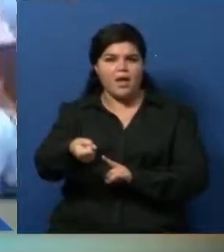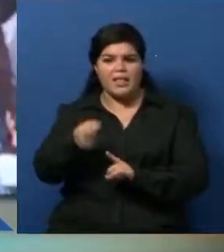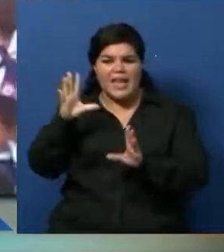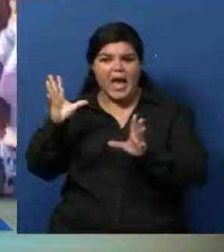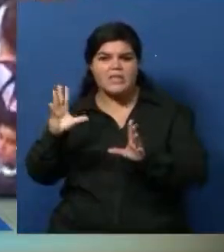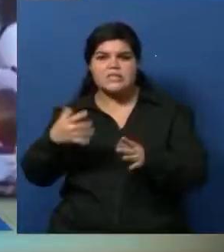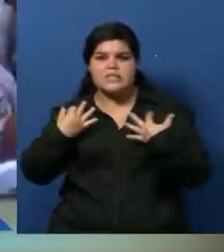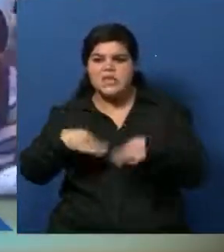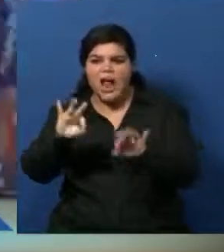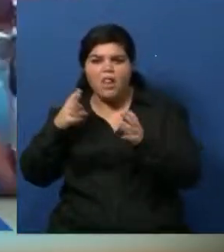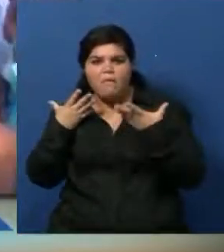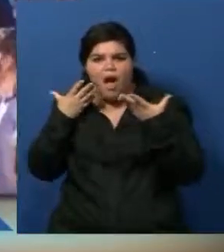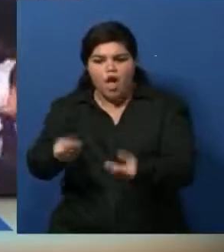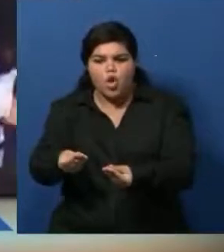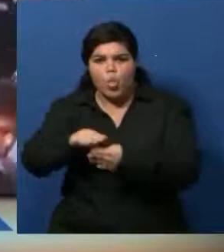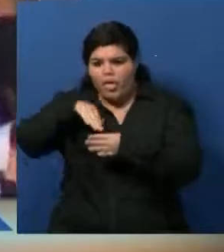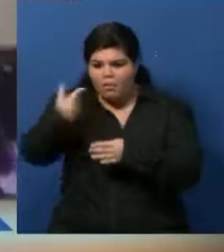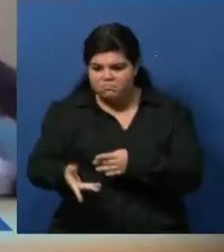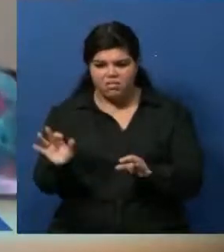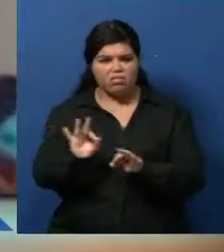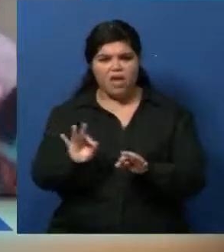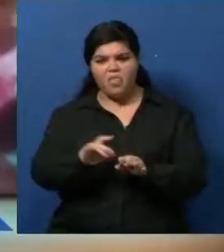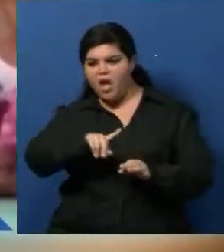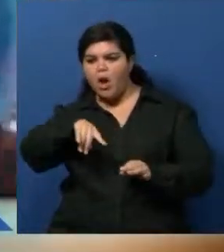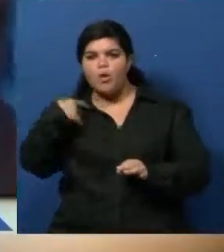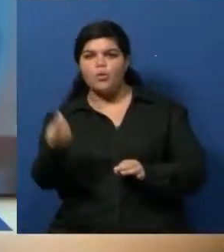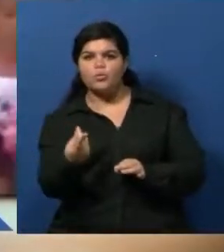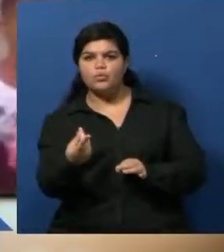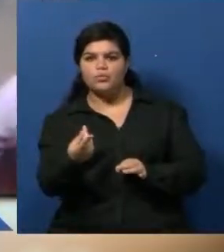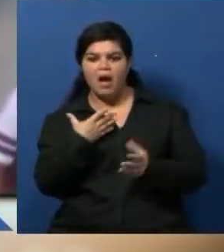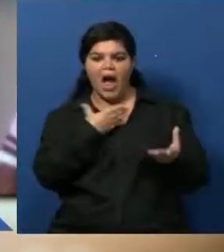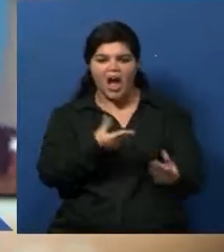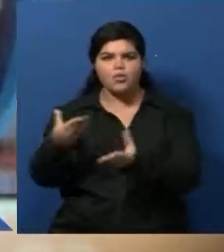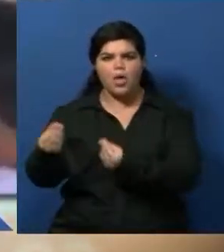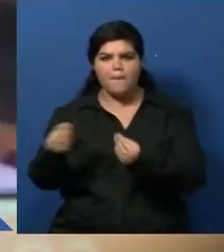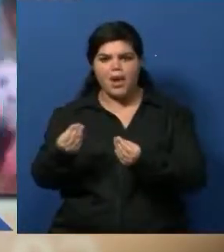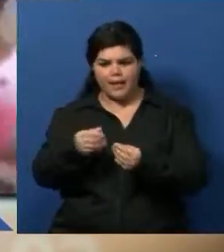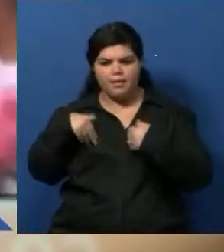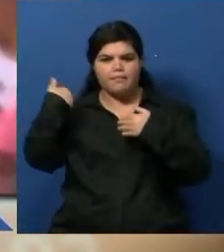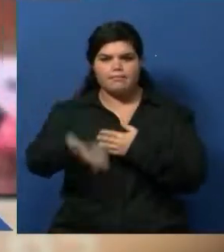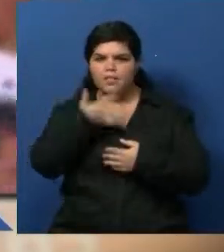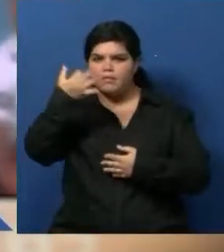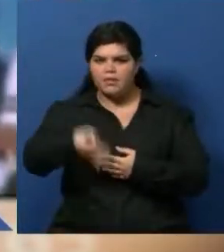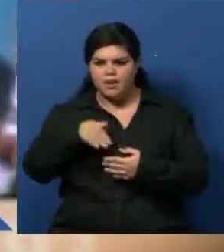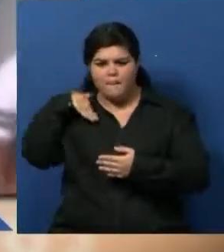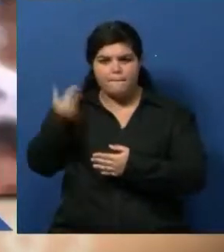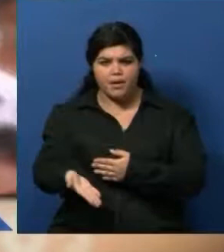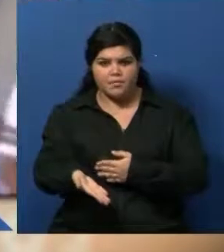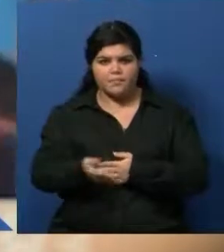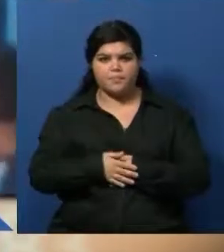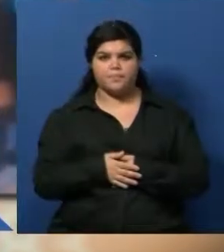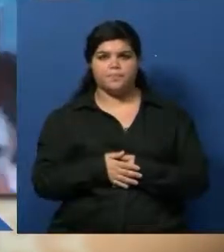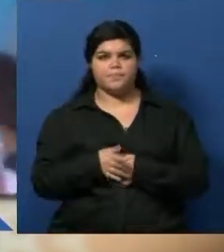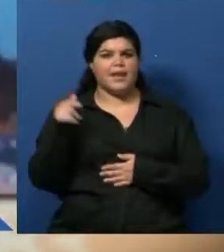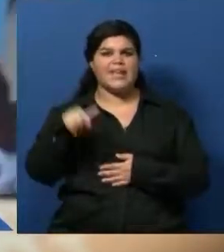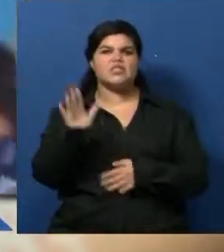salvarlo, en vez de evitar que se caiga, algunos otros colaboraron para que se caiga, por decirlo de alguna manera, saca la